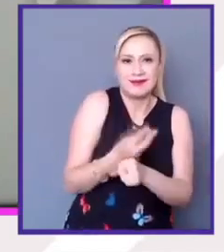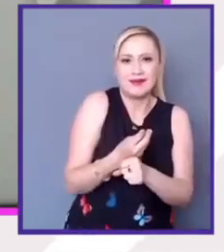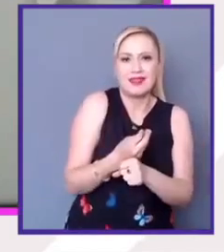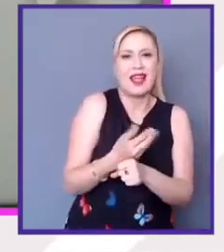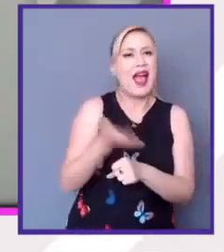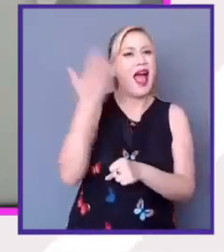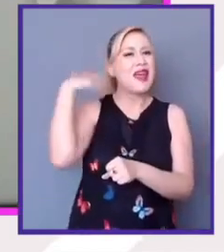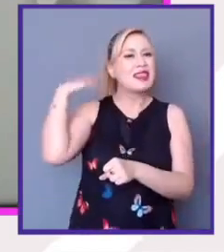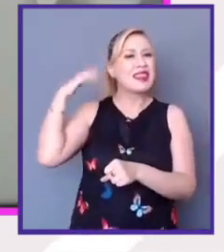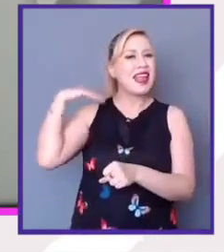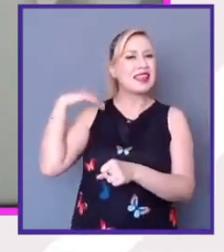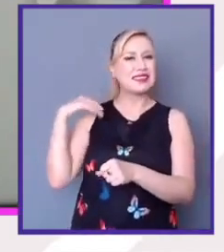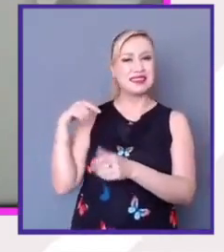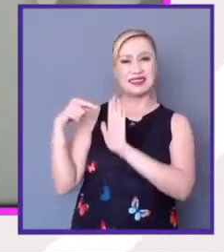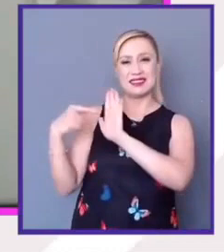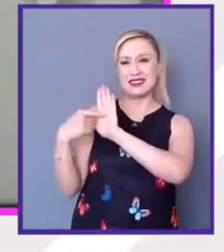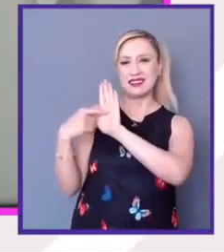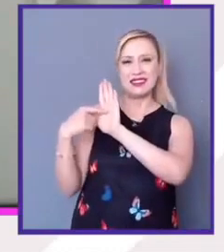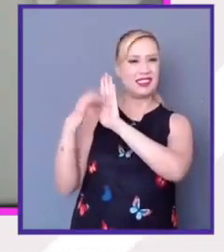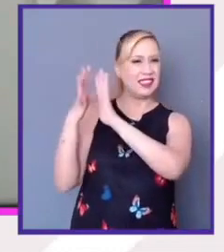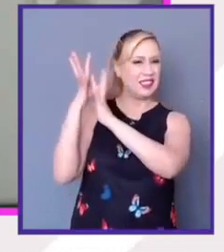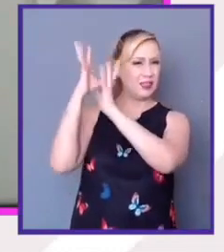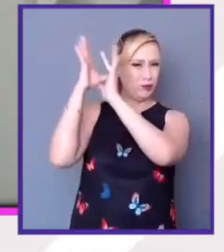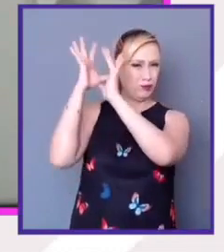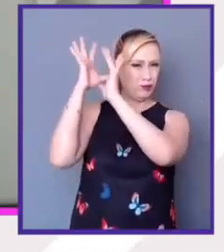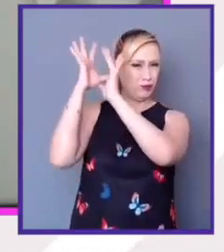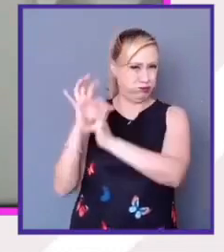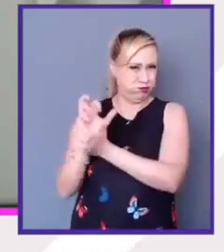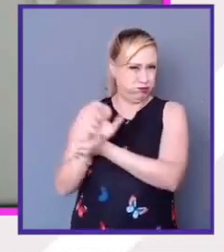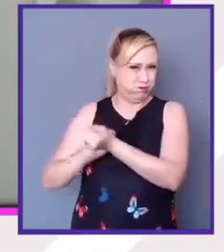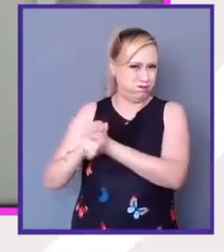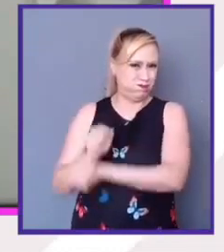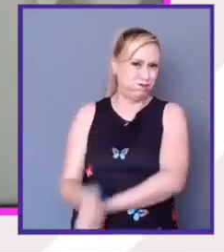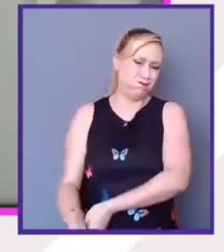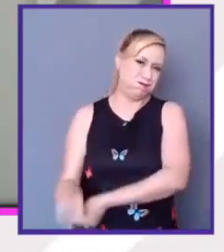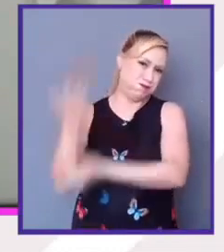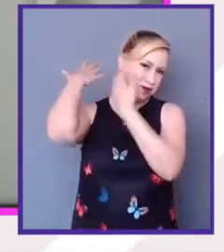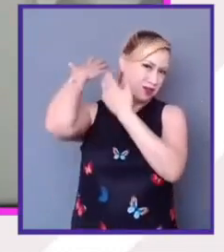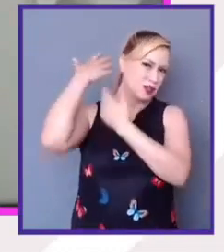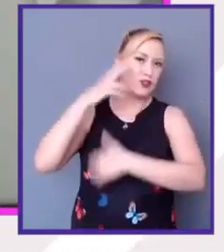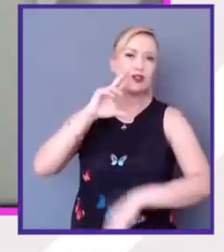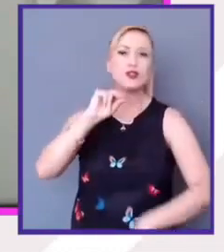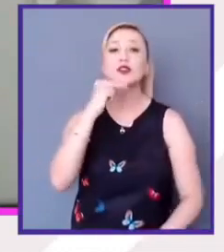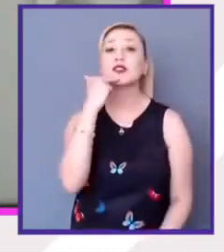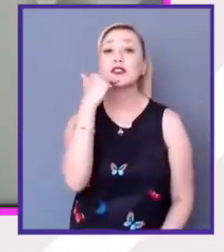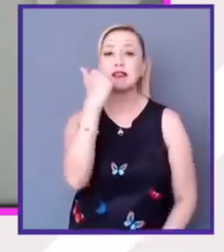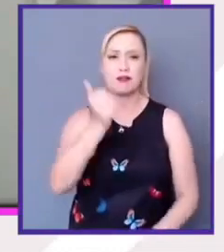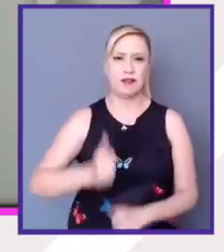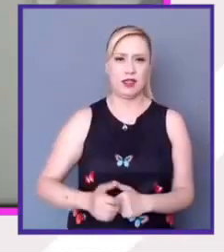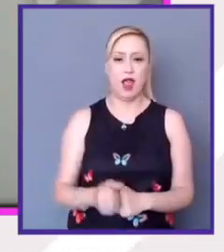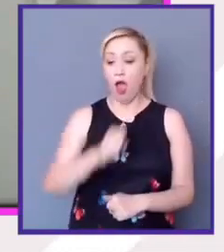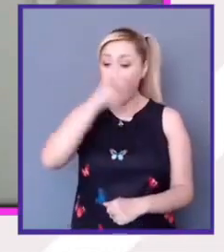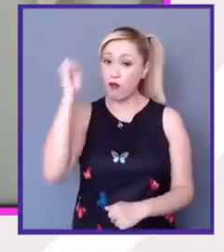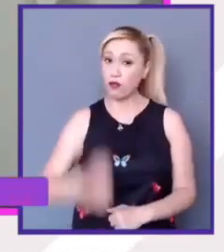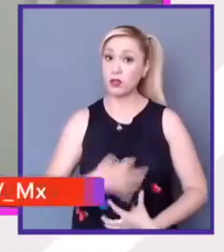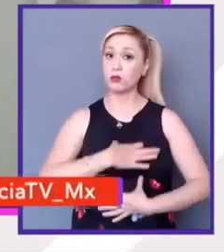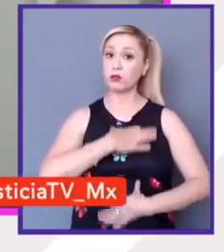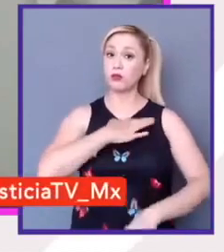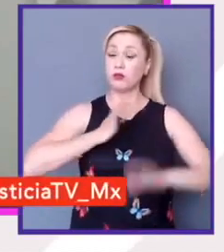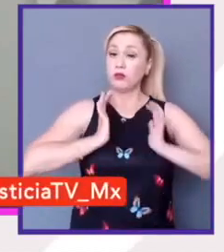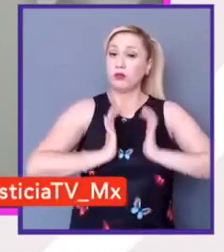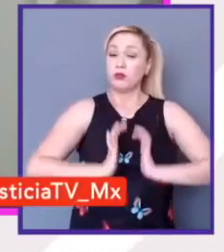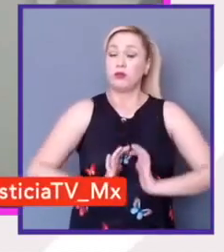construir este constructo social que justo señala que estos códigos de vestimenta en el cual pues son las personas de tonalidad de